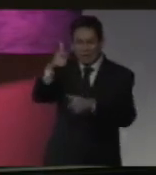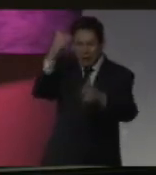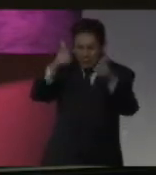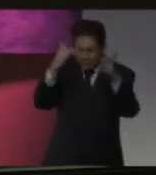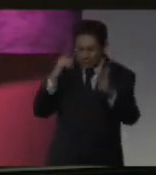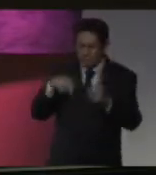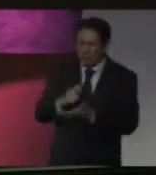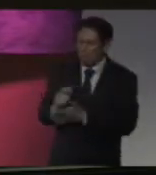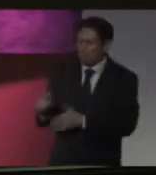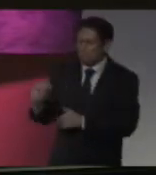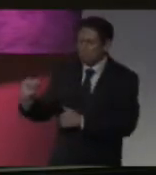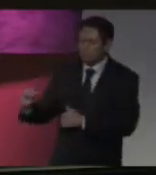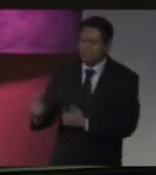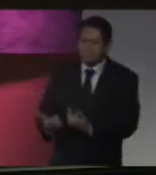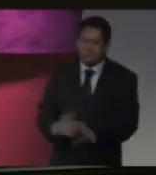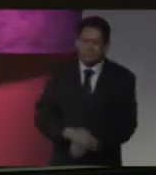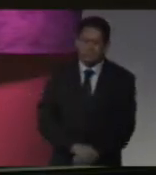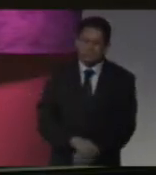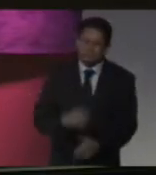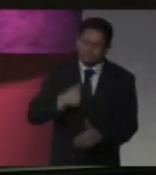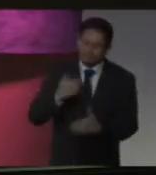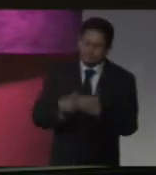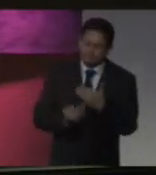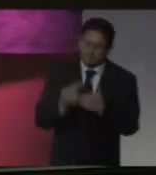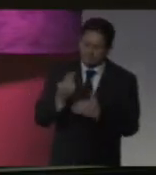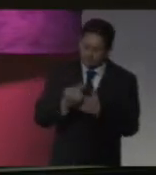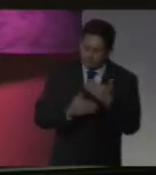Tengo que avanzar.